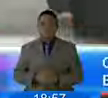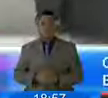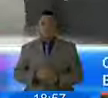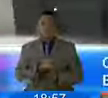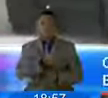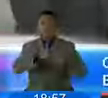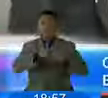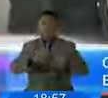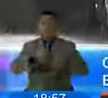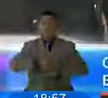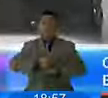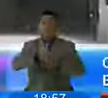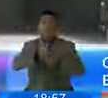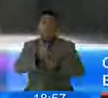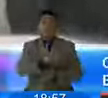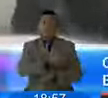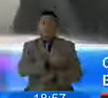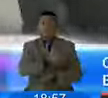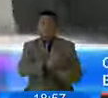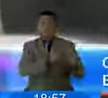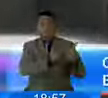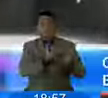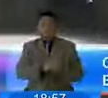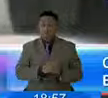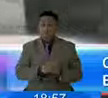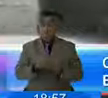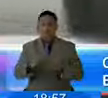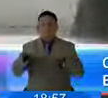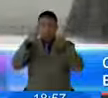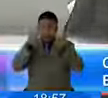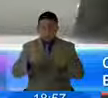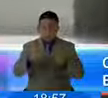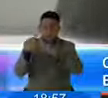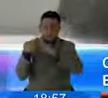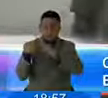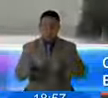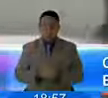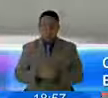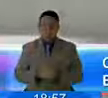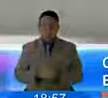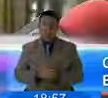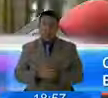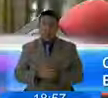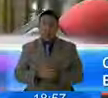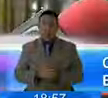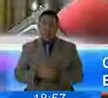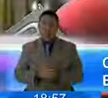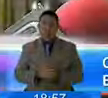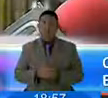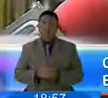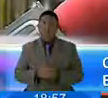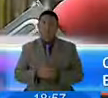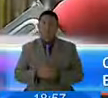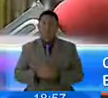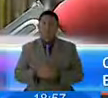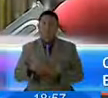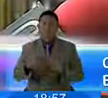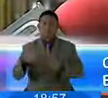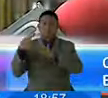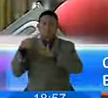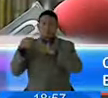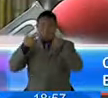excomandante del Ejército este lunes. La cadena de custodia del material electoral no fue completa. La cadena de